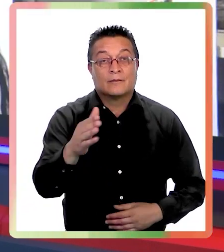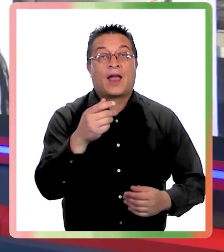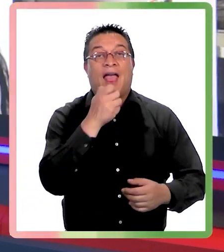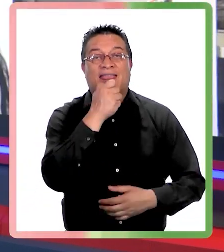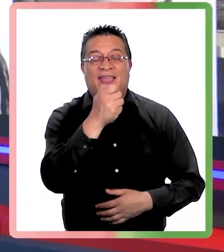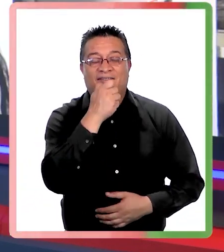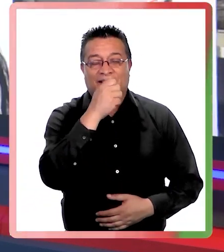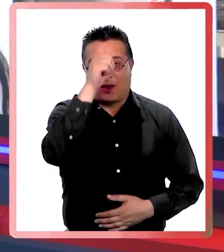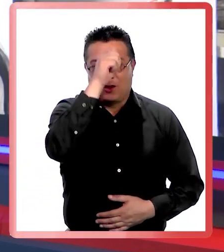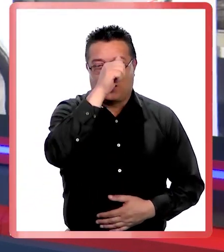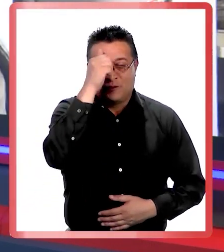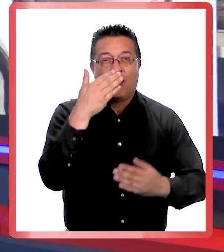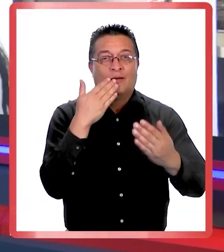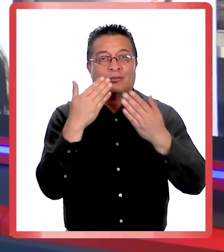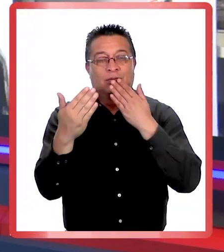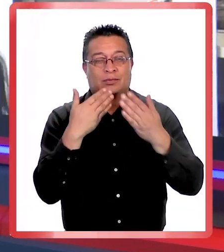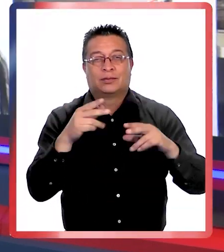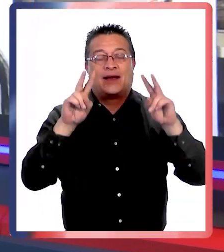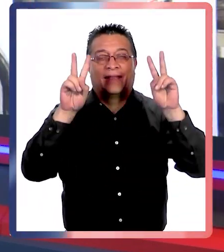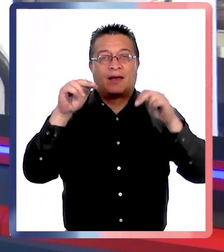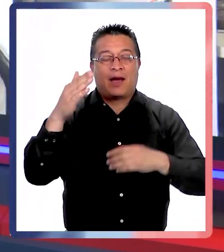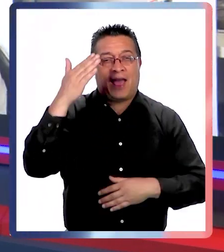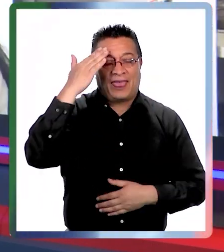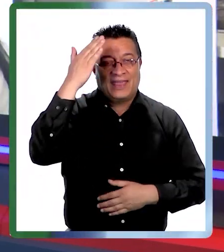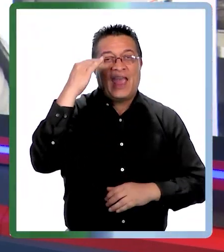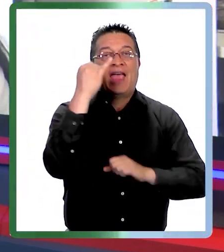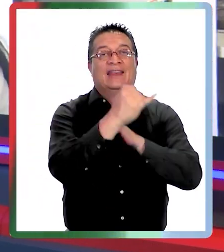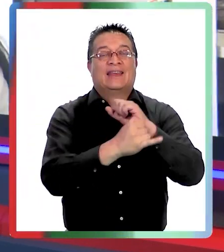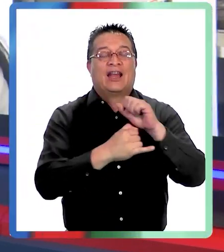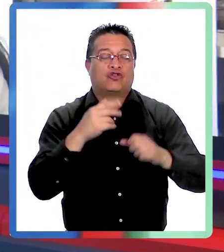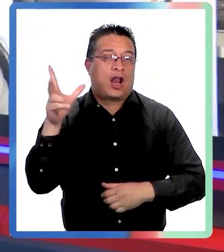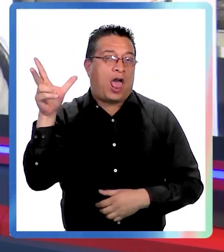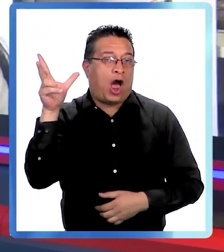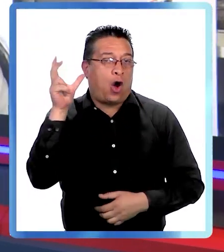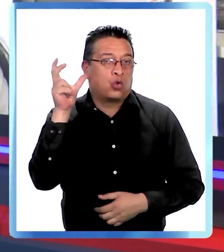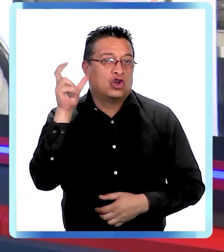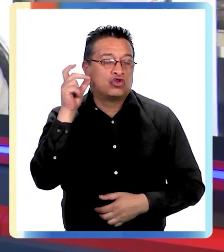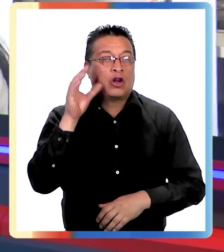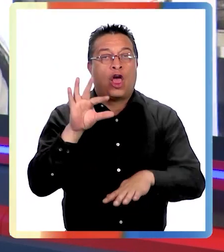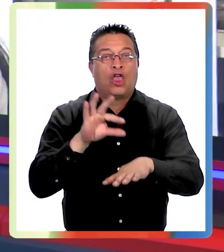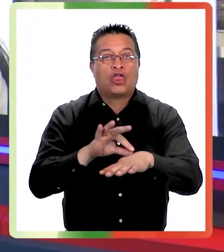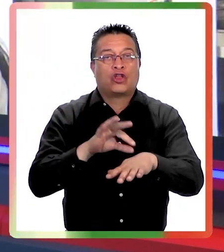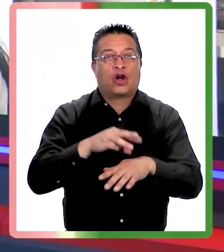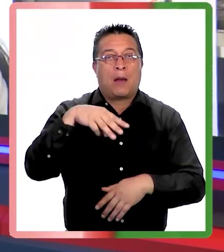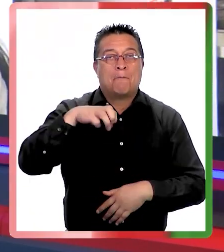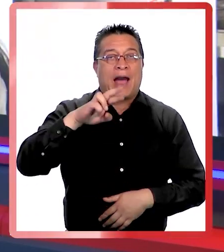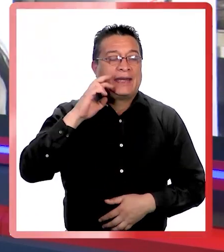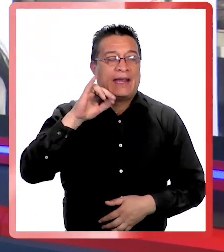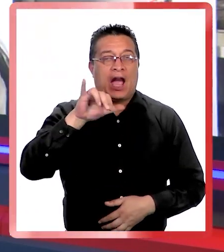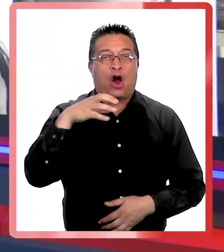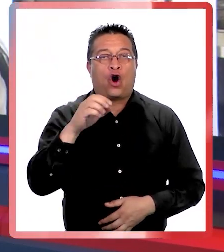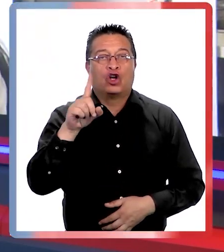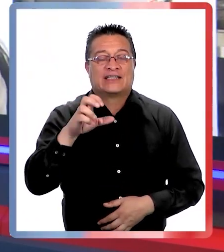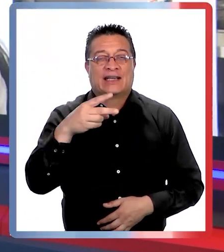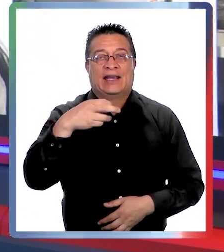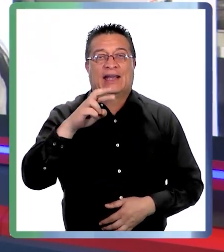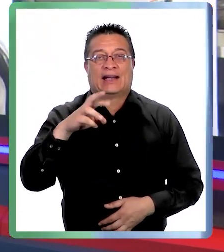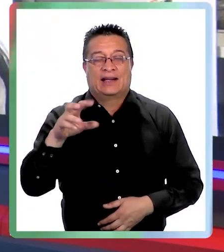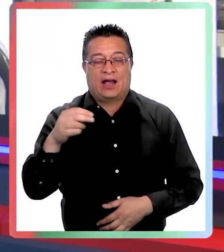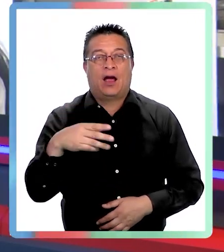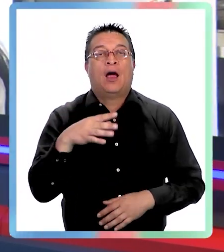Seguimos con la entrevista del domingo conversando sobre el Día Internacional de la Audición con la doctora María José